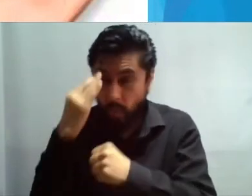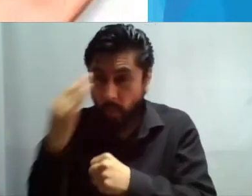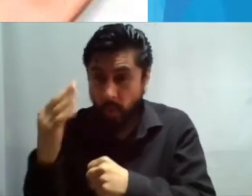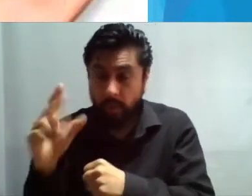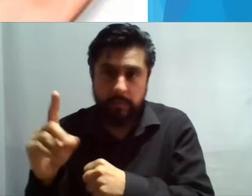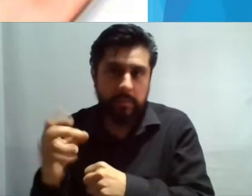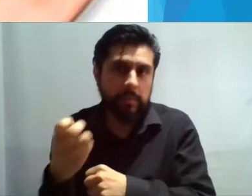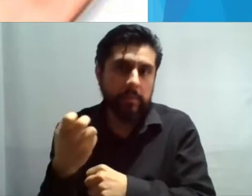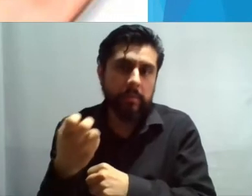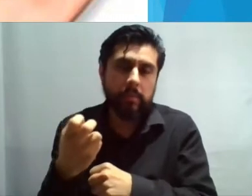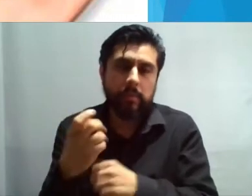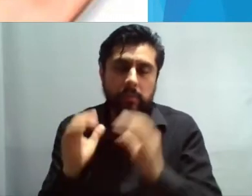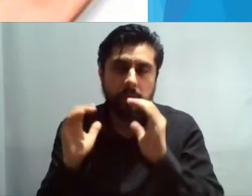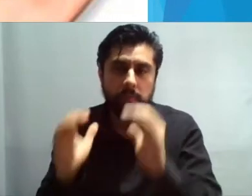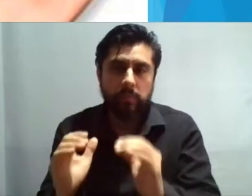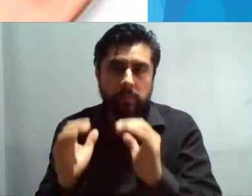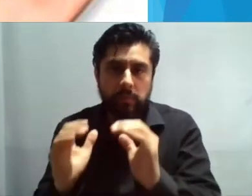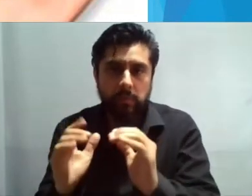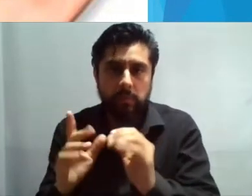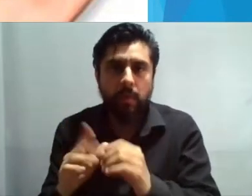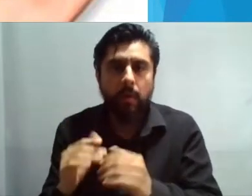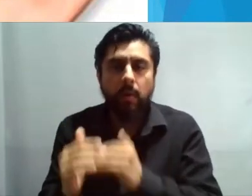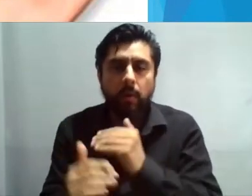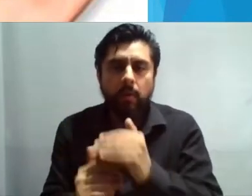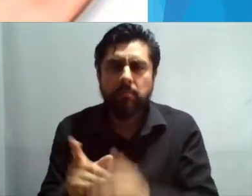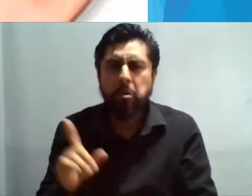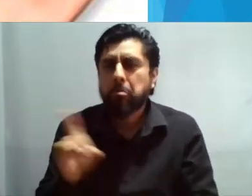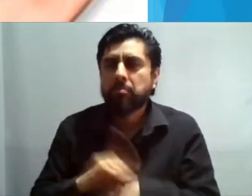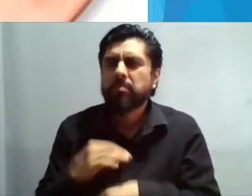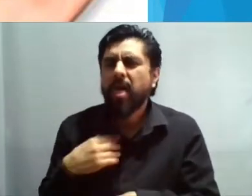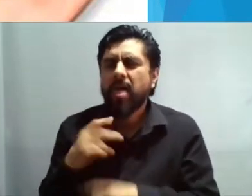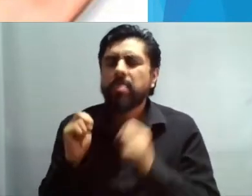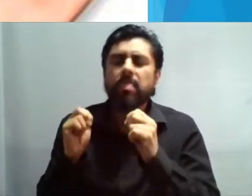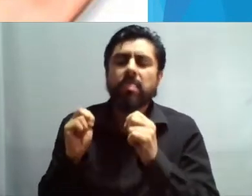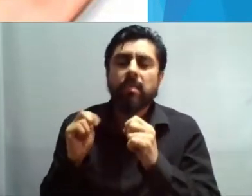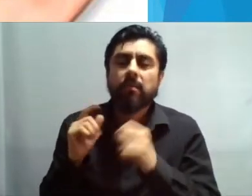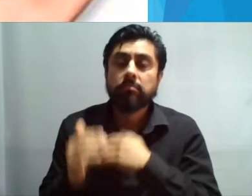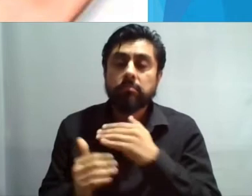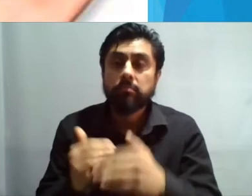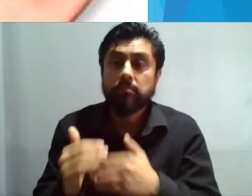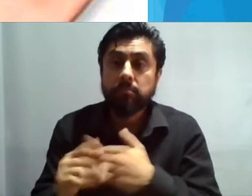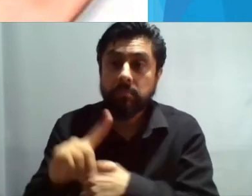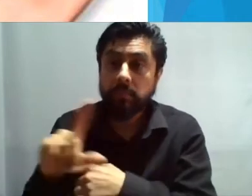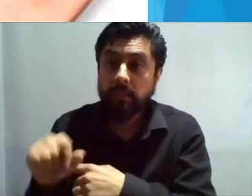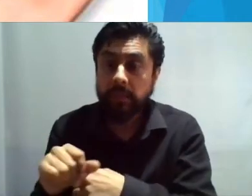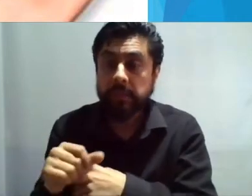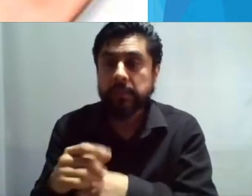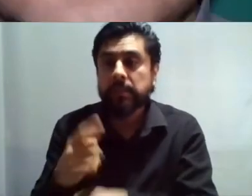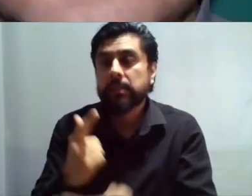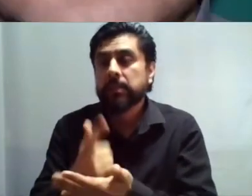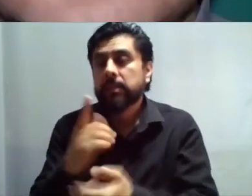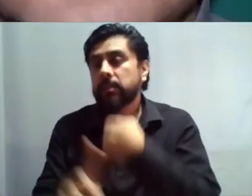pudiera no haber nada. Con el paso del tiempo vamos a terminar en un daño irreversible severo. Damos la que